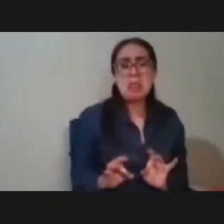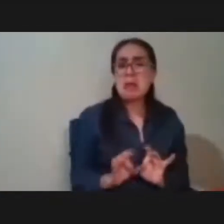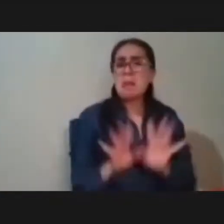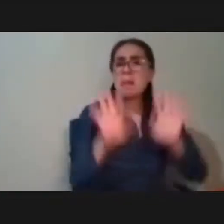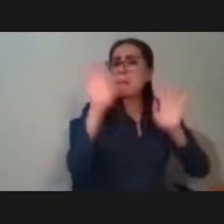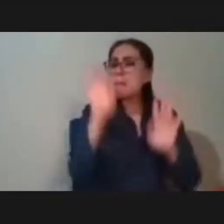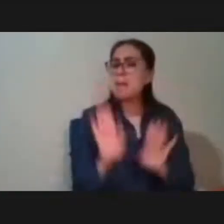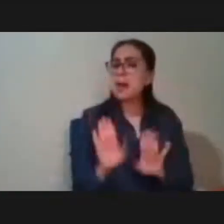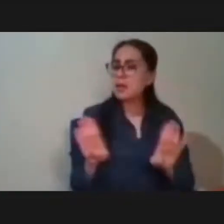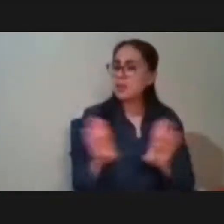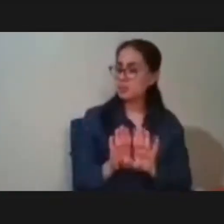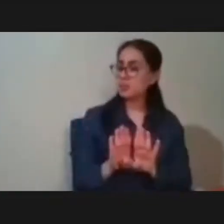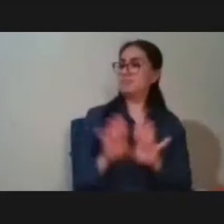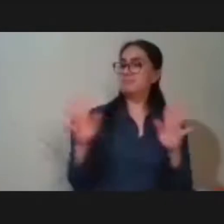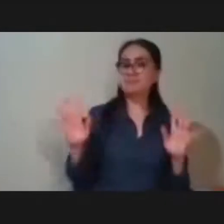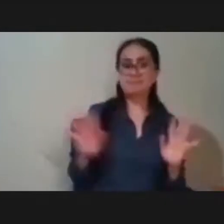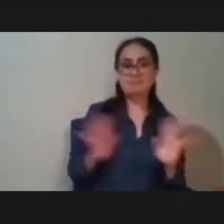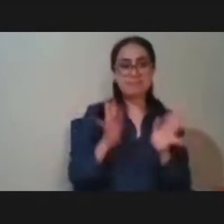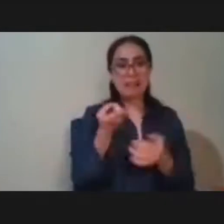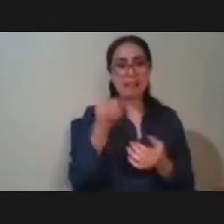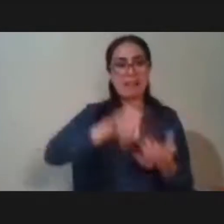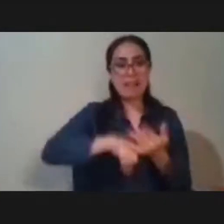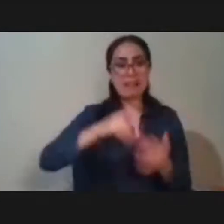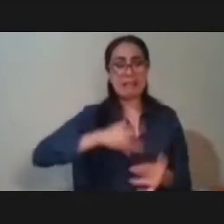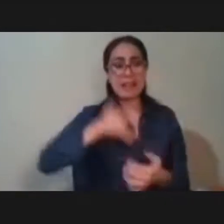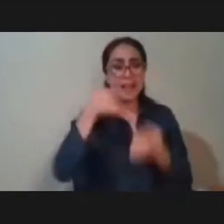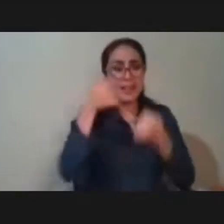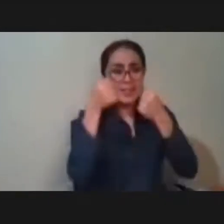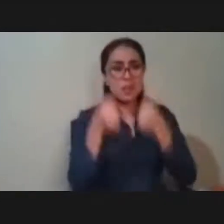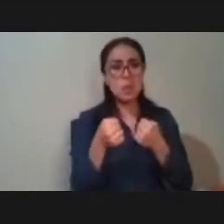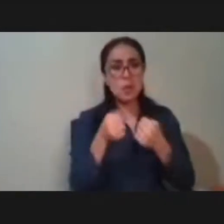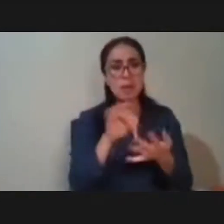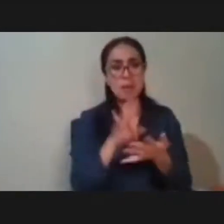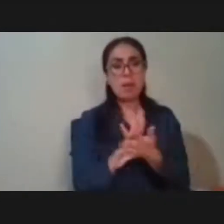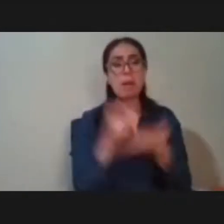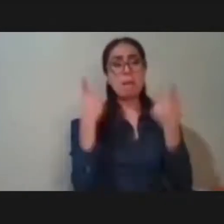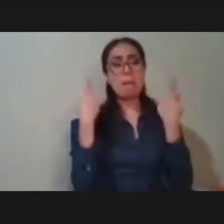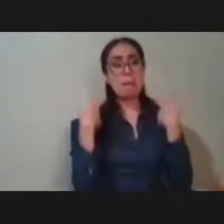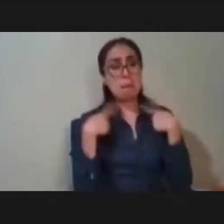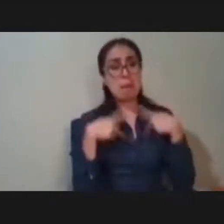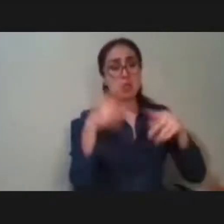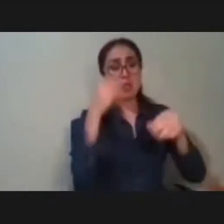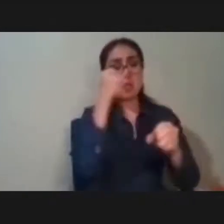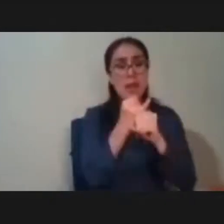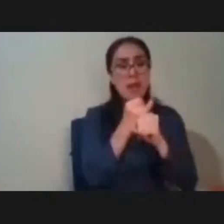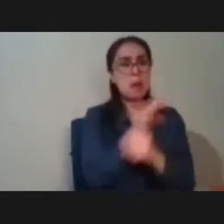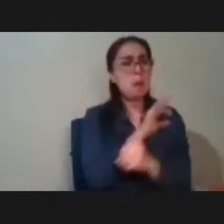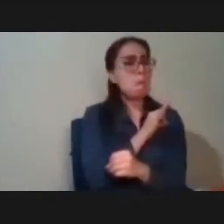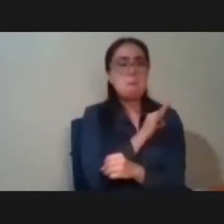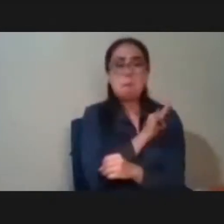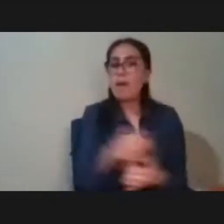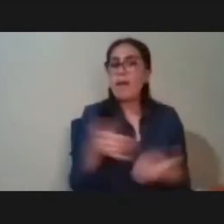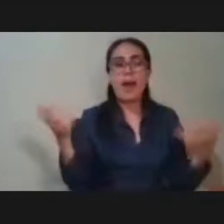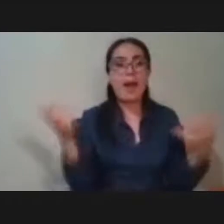tiene tanta seguridad con el texto y con el personaje que ahora puede jugar. Ese es el fluido acrítico.